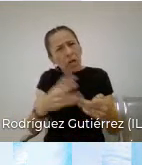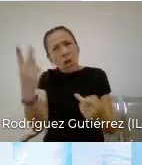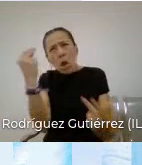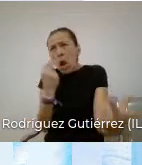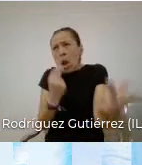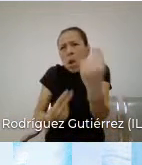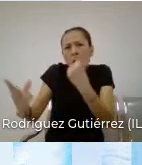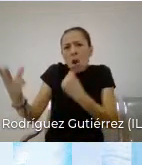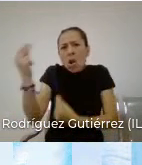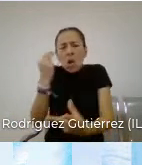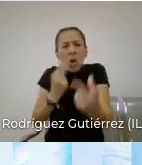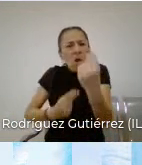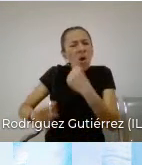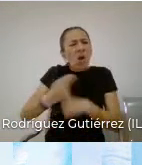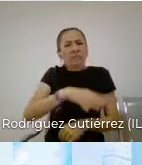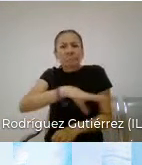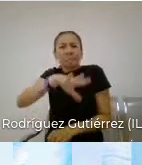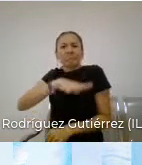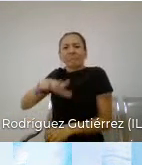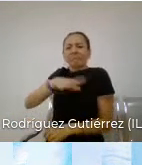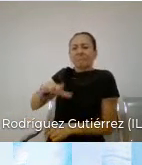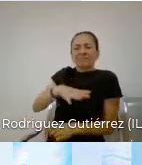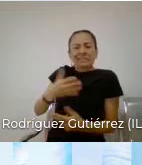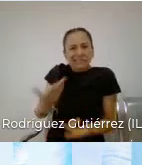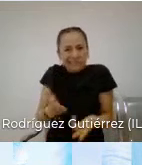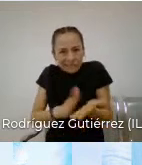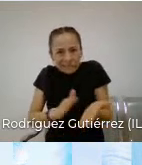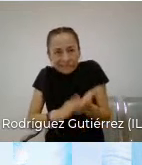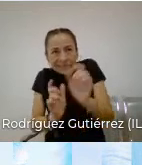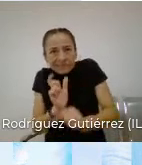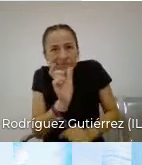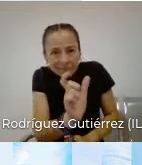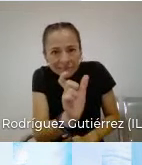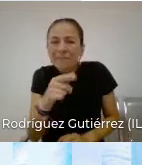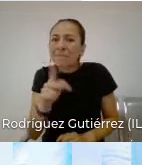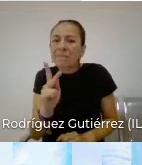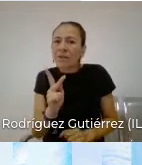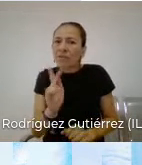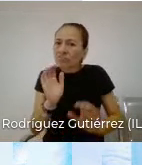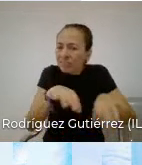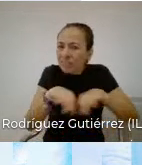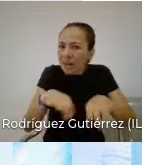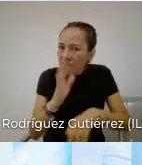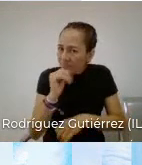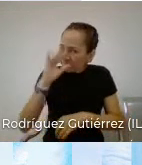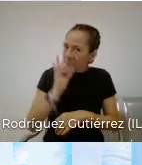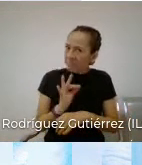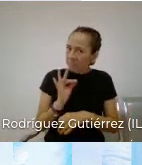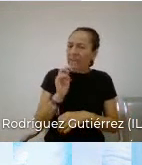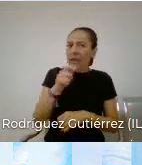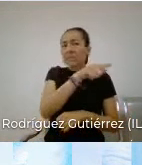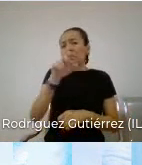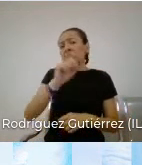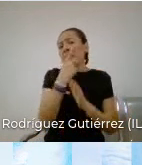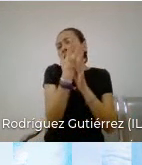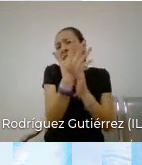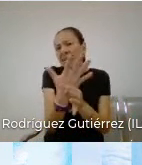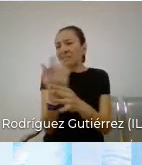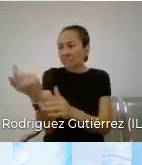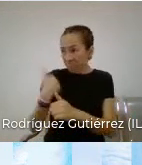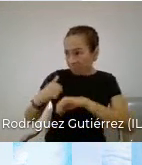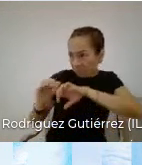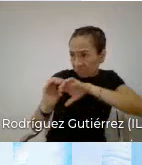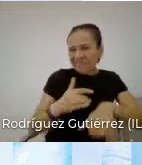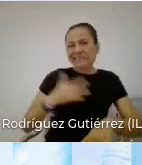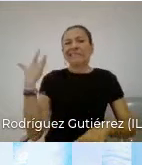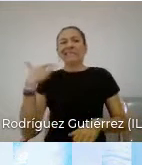a pesar de tener el documento no puede trabajar, que tienen miedo de contratarla, que pues si ella aplica en una